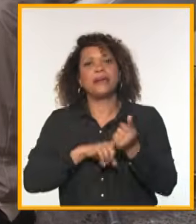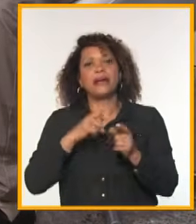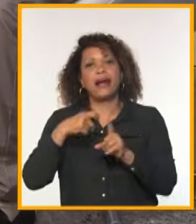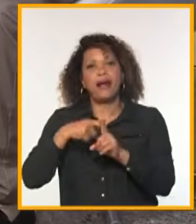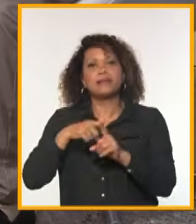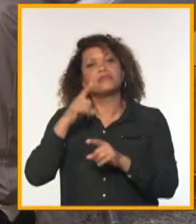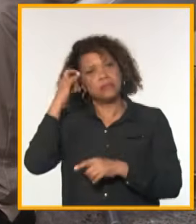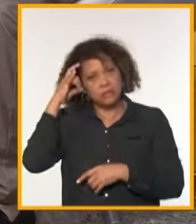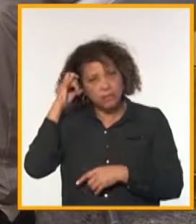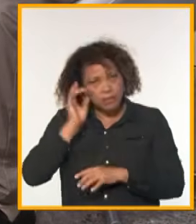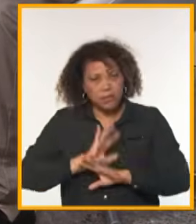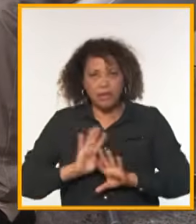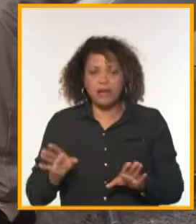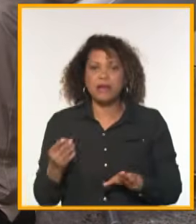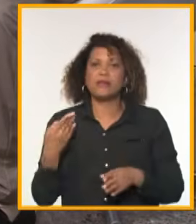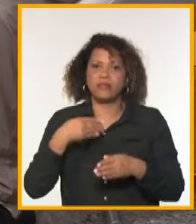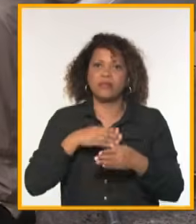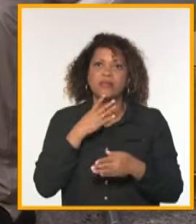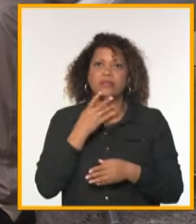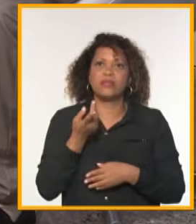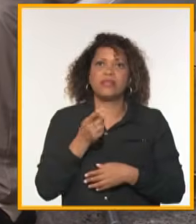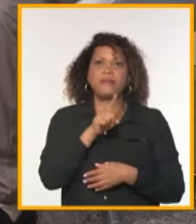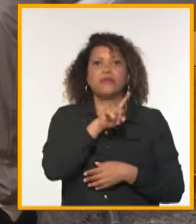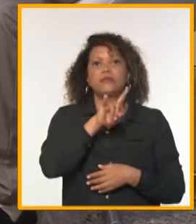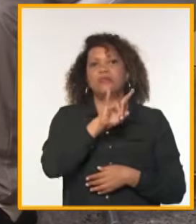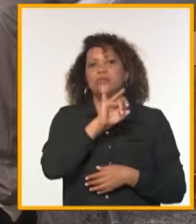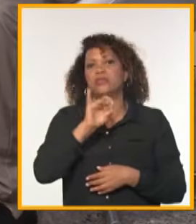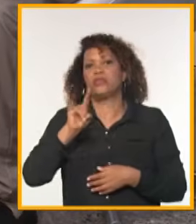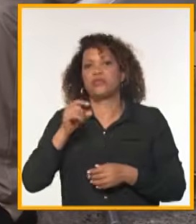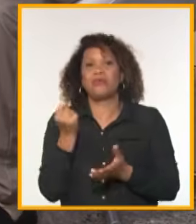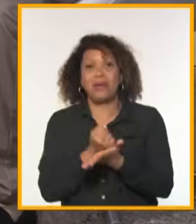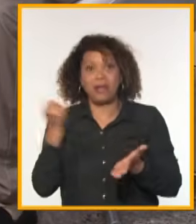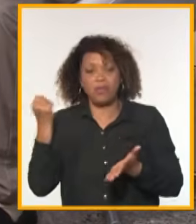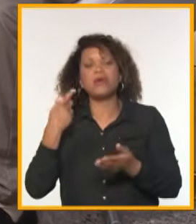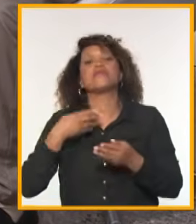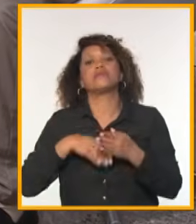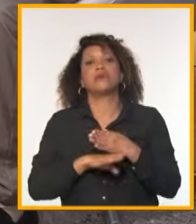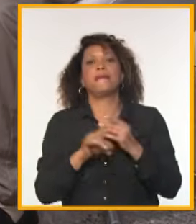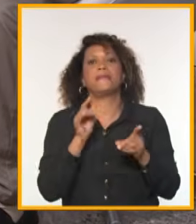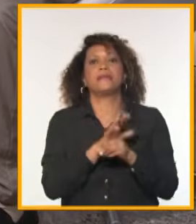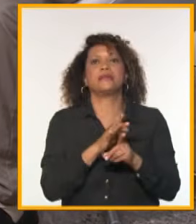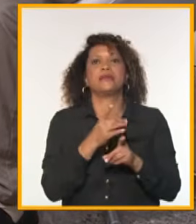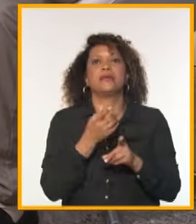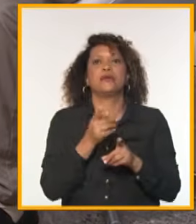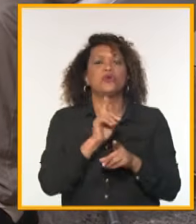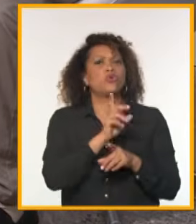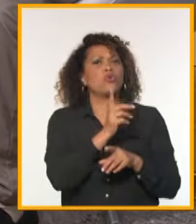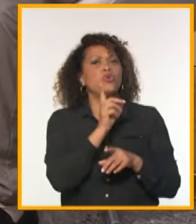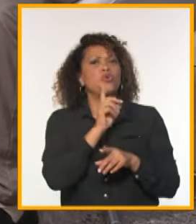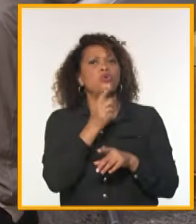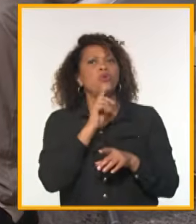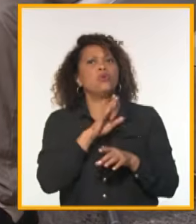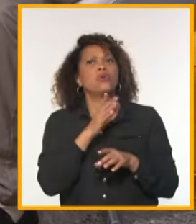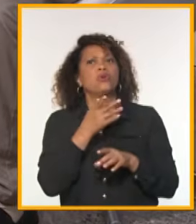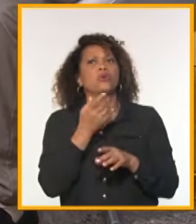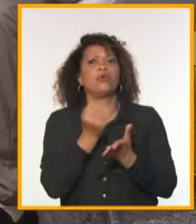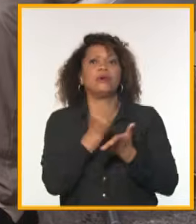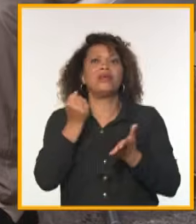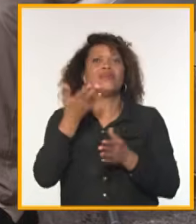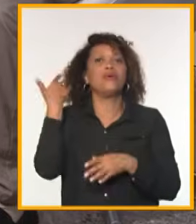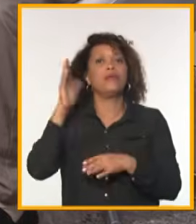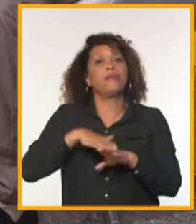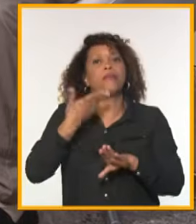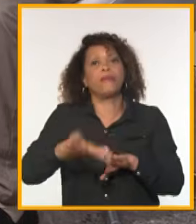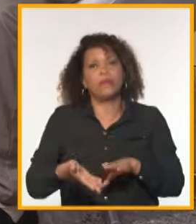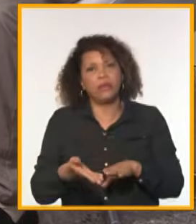estuve en el IPK. Yo estoy en el IPK desde el año 1979. ¿De que te graduaste? No. Antes. No, que va. Después. Yo me gradué mucho Perdón, después. Lógico, claro,